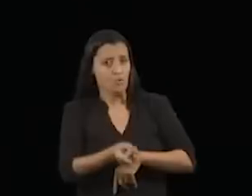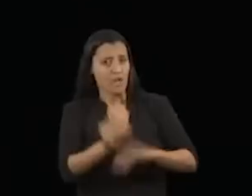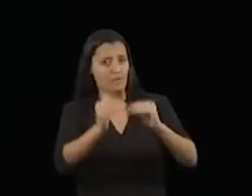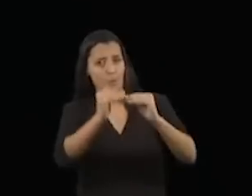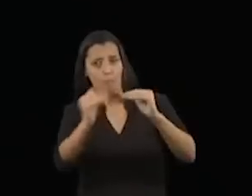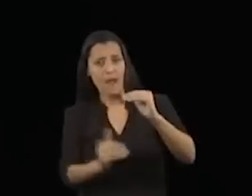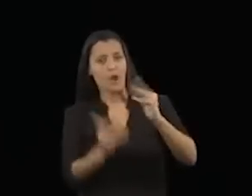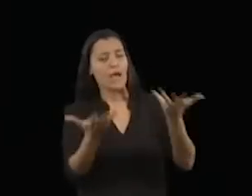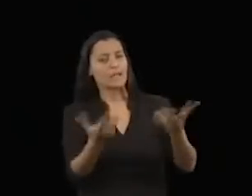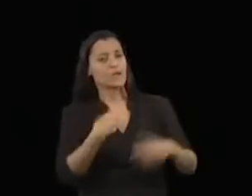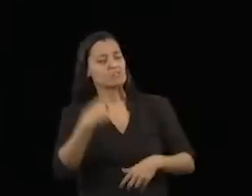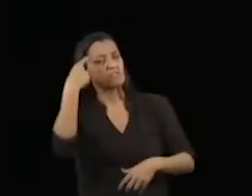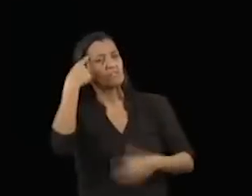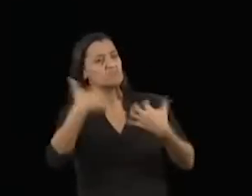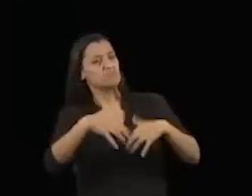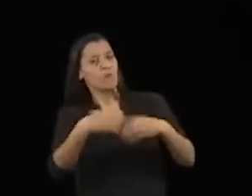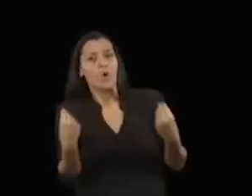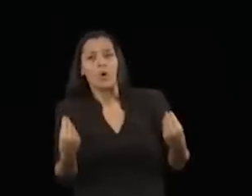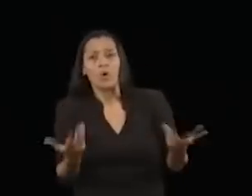puede ser